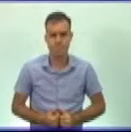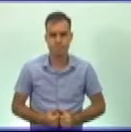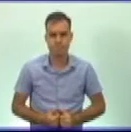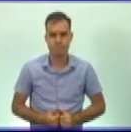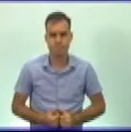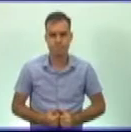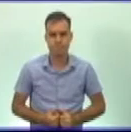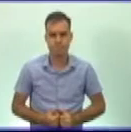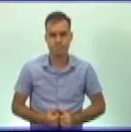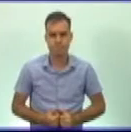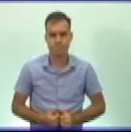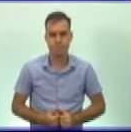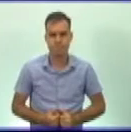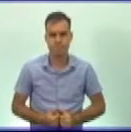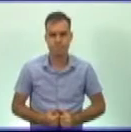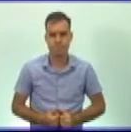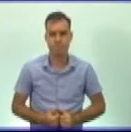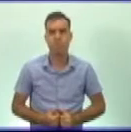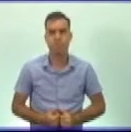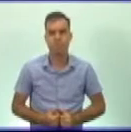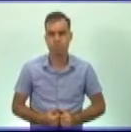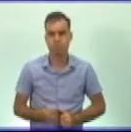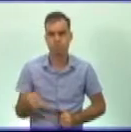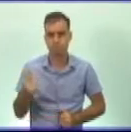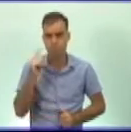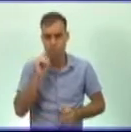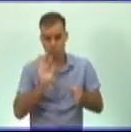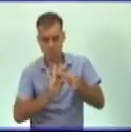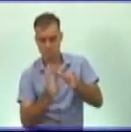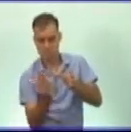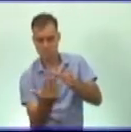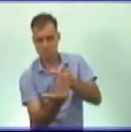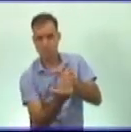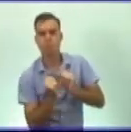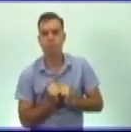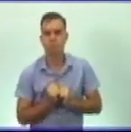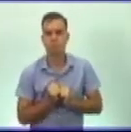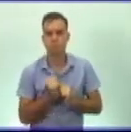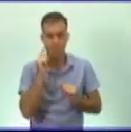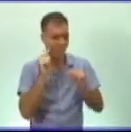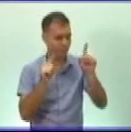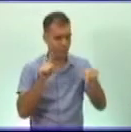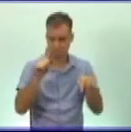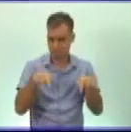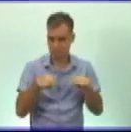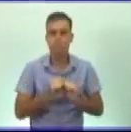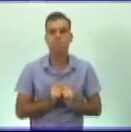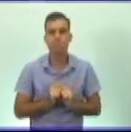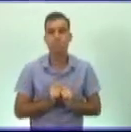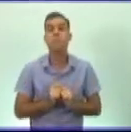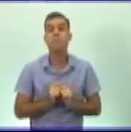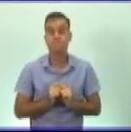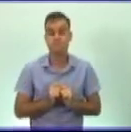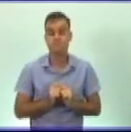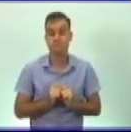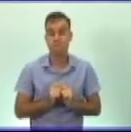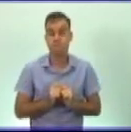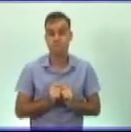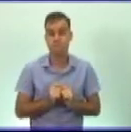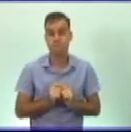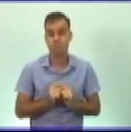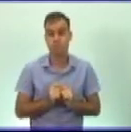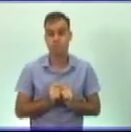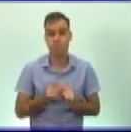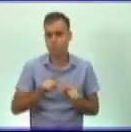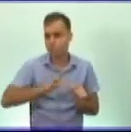cilindro circular recto. Aquí tenemos la superficie lateral. que es un rectángulo. Cuando abrimos esa superficie